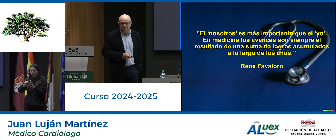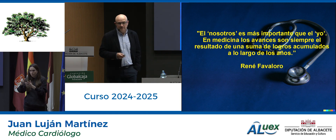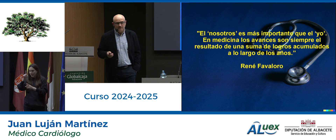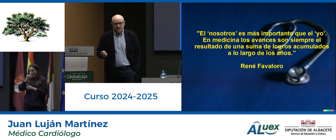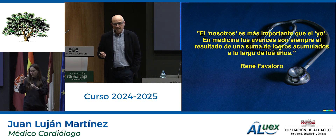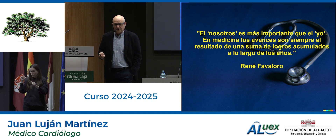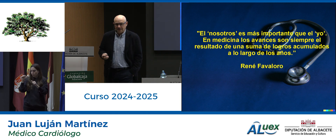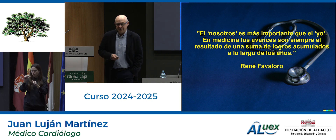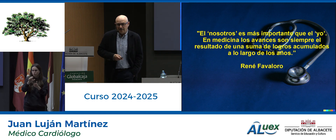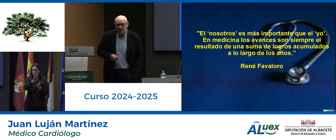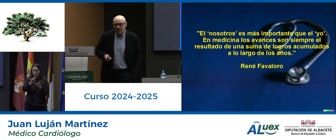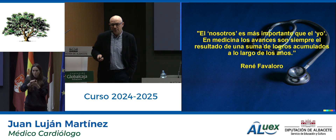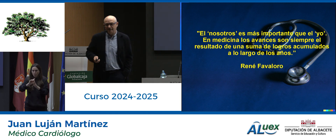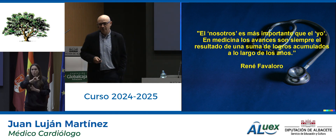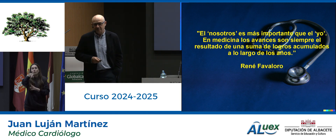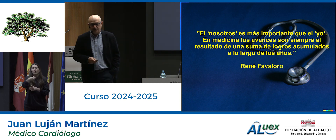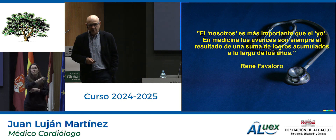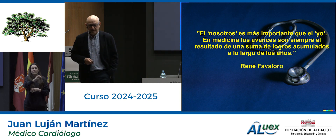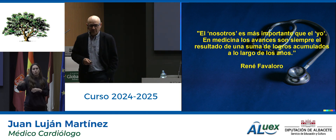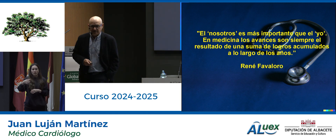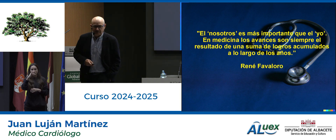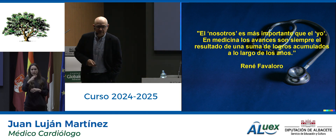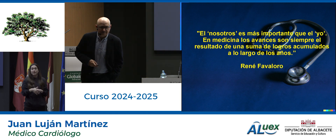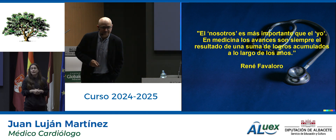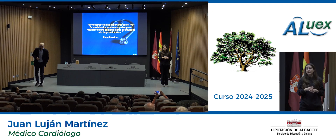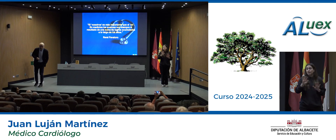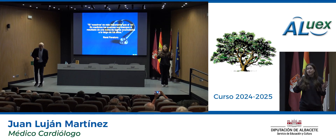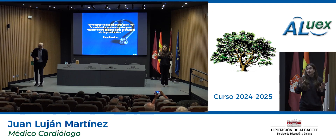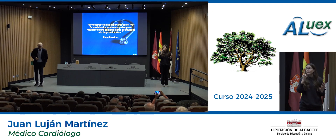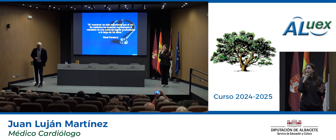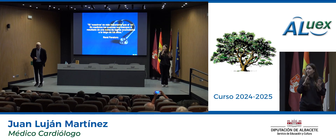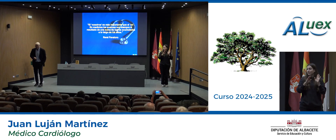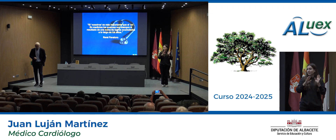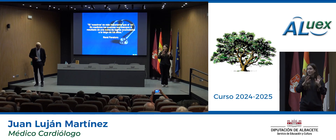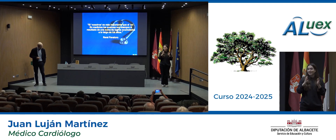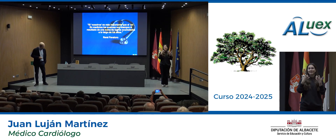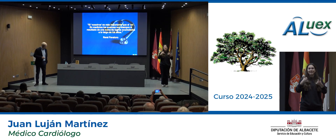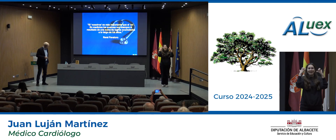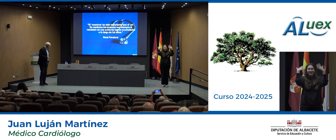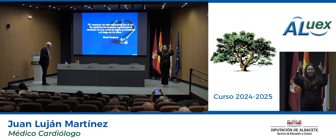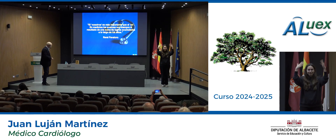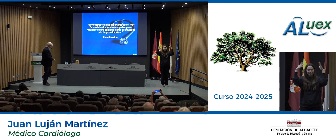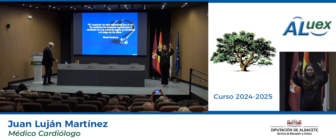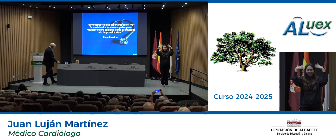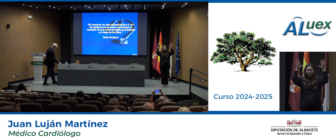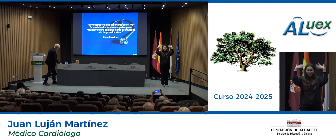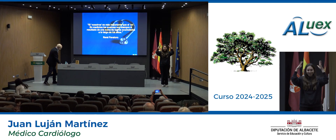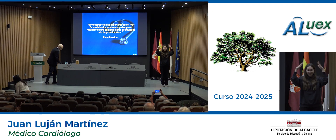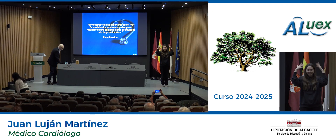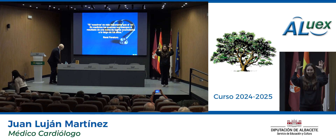contar, y si tenéis alguna pregunta, pues podéis aprovechar ahora. Un aplauso.